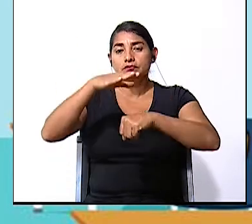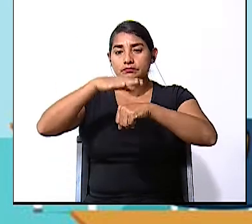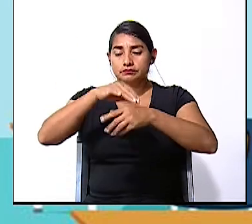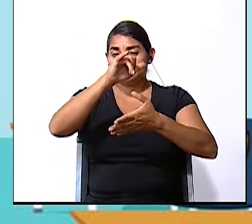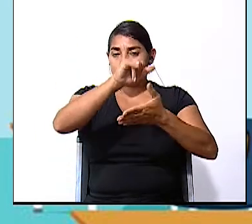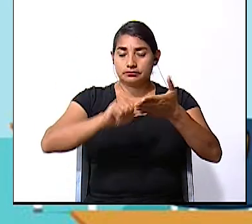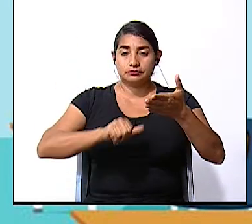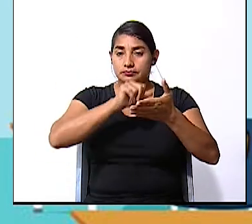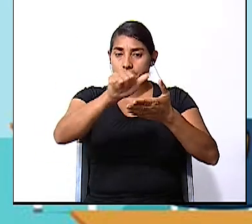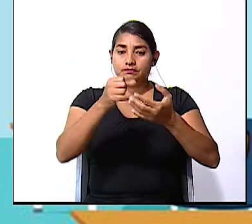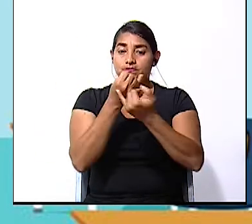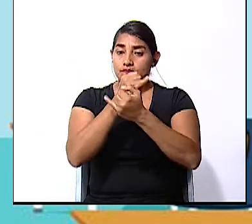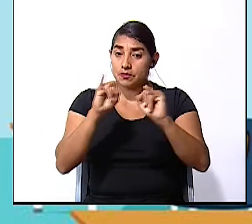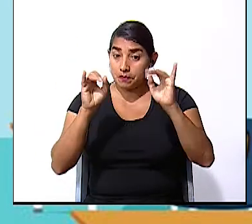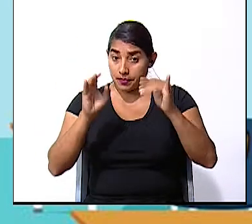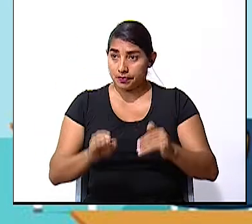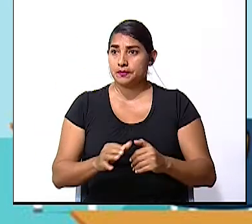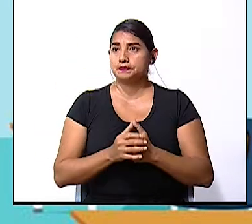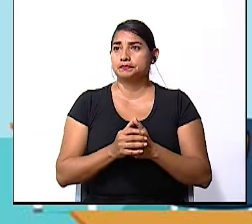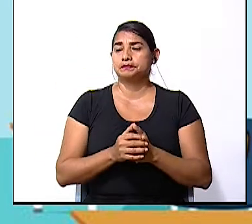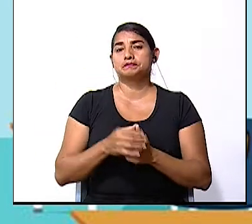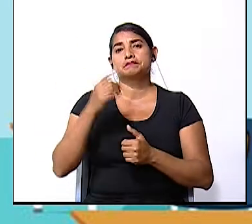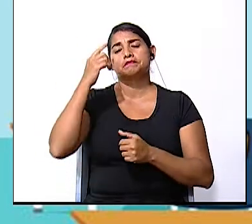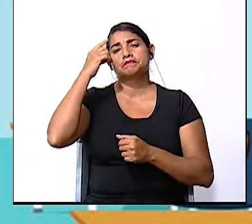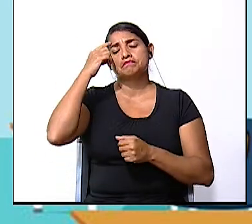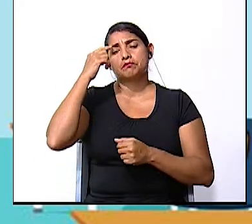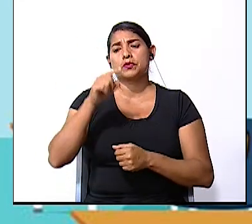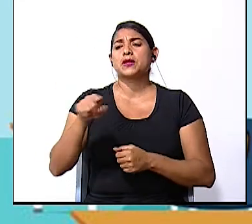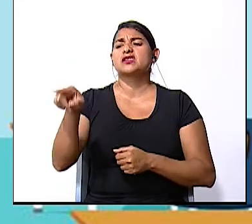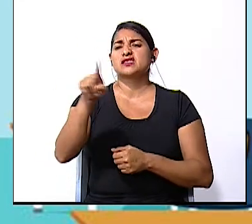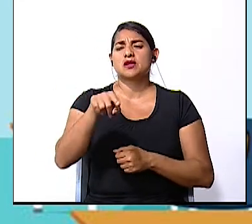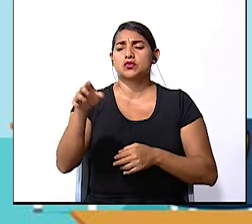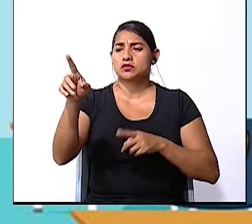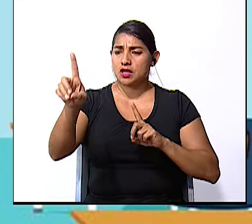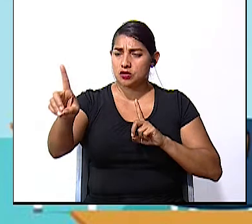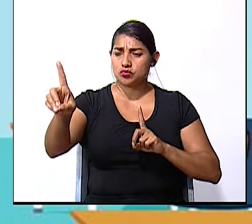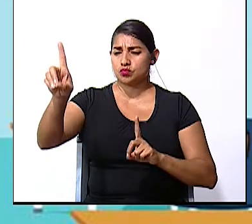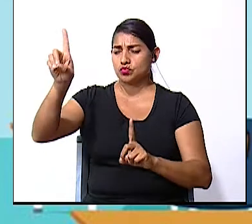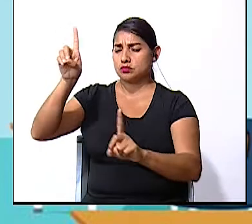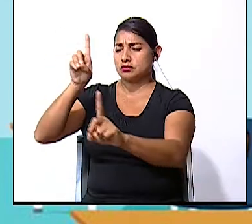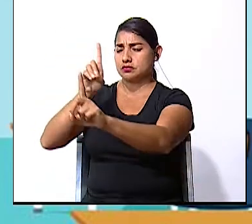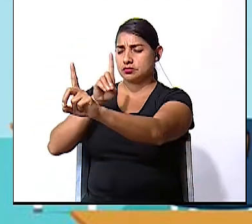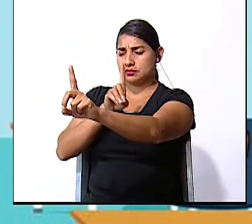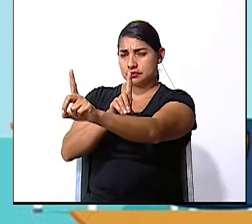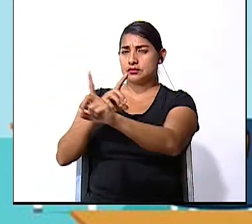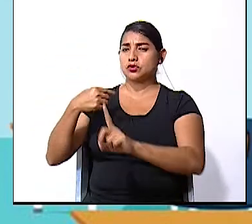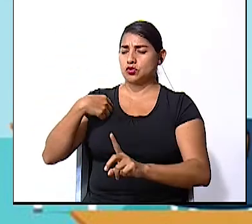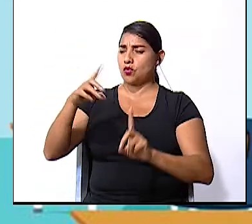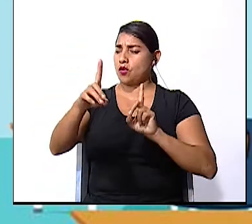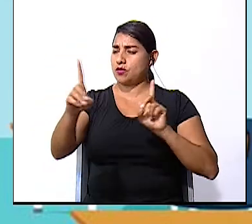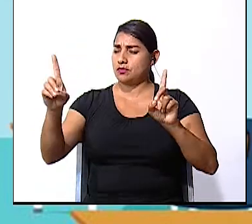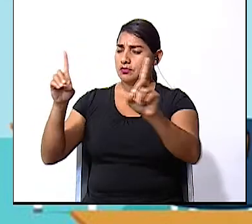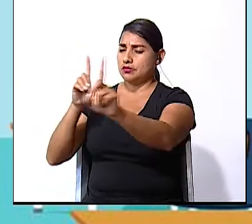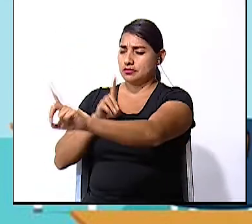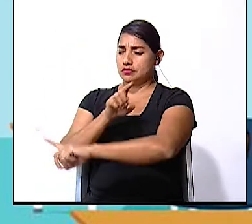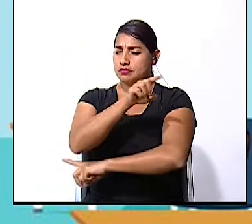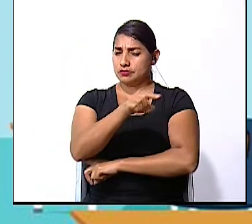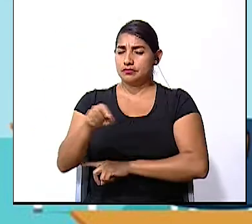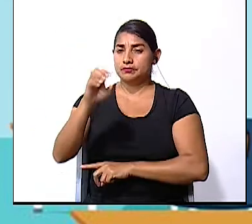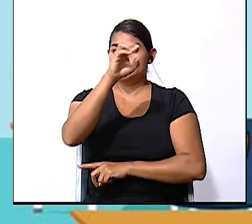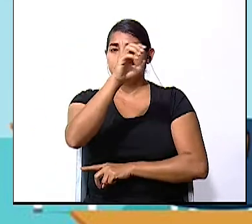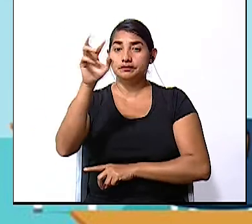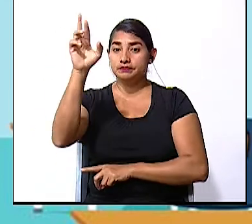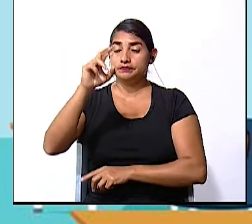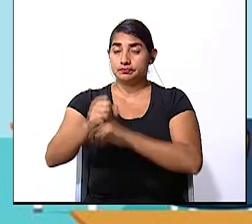de la independencia. Pongámonos en los zapatos de esas personas, de esos costarricenses que